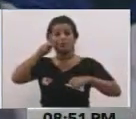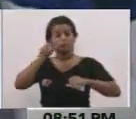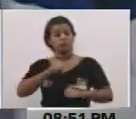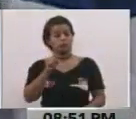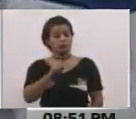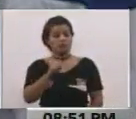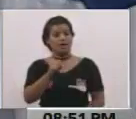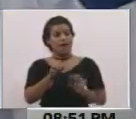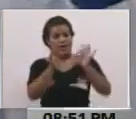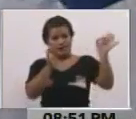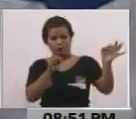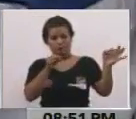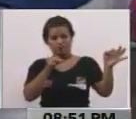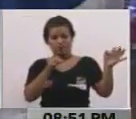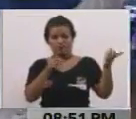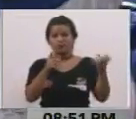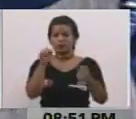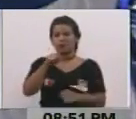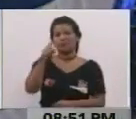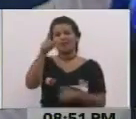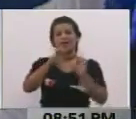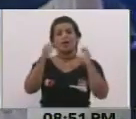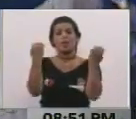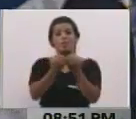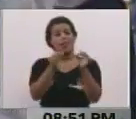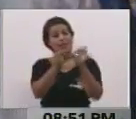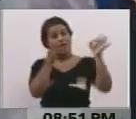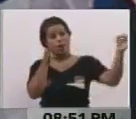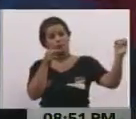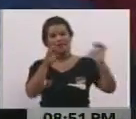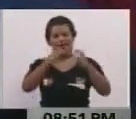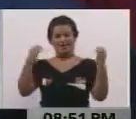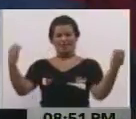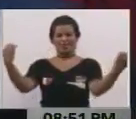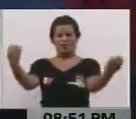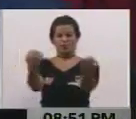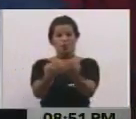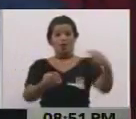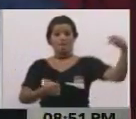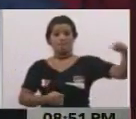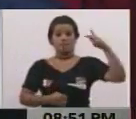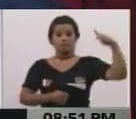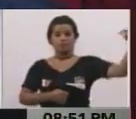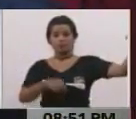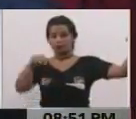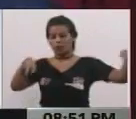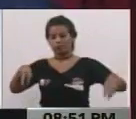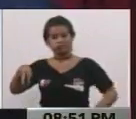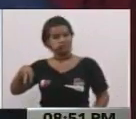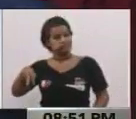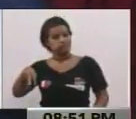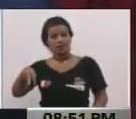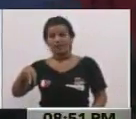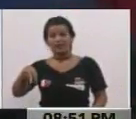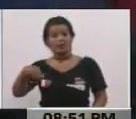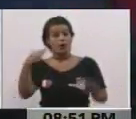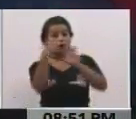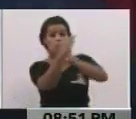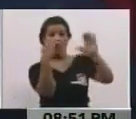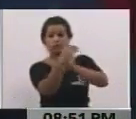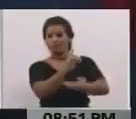acceso un poco lejos. El entrenador estaba en la grada y el atleta en la pista. No era como más o